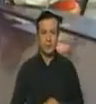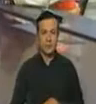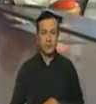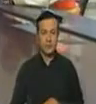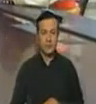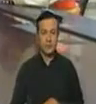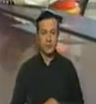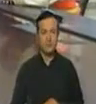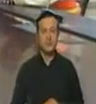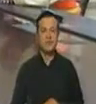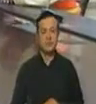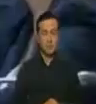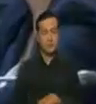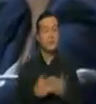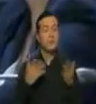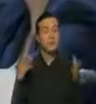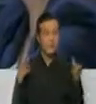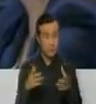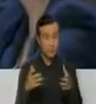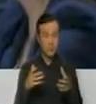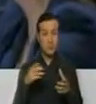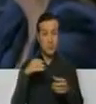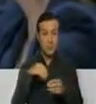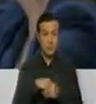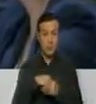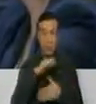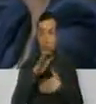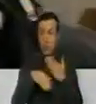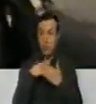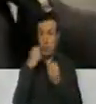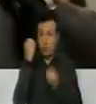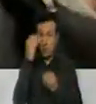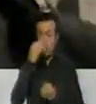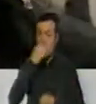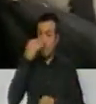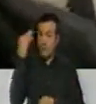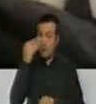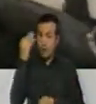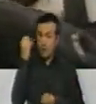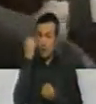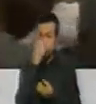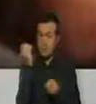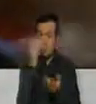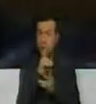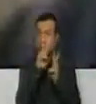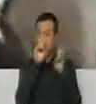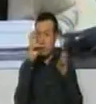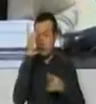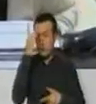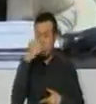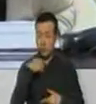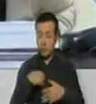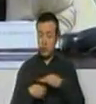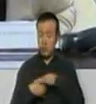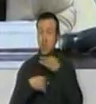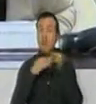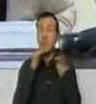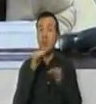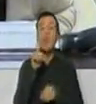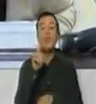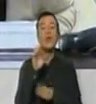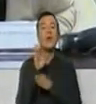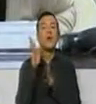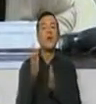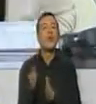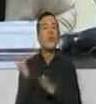Con el COE Nacional instalado, desde donde se conocerá la información oficial sobre el coronavirus en el Ecuador, se confirmó el fallecimiento de una ecuatoriana